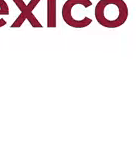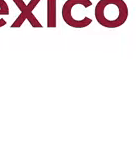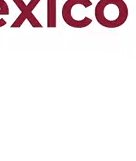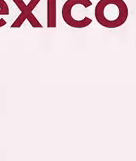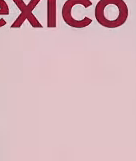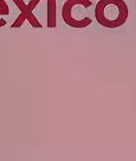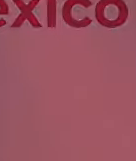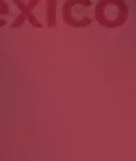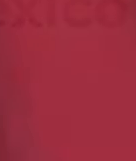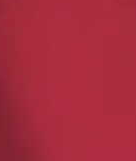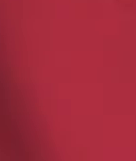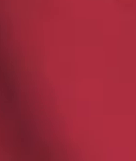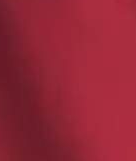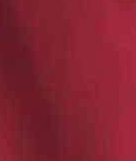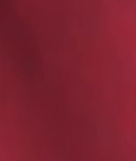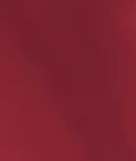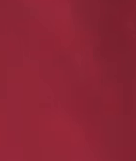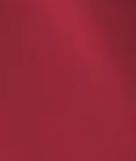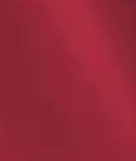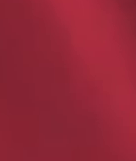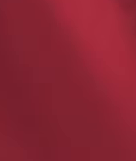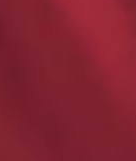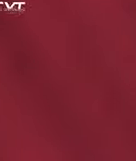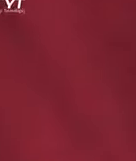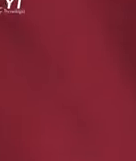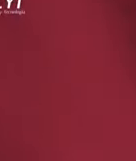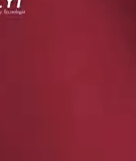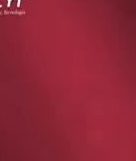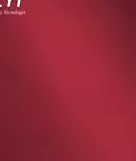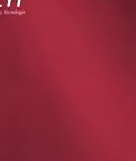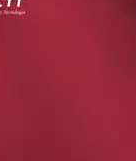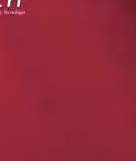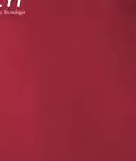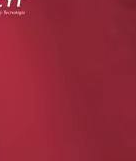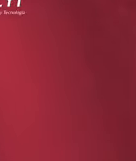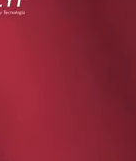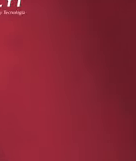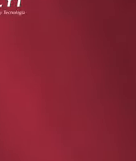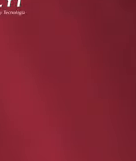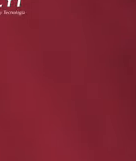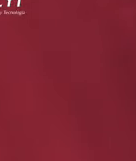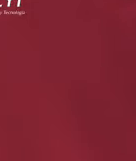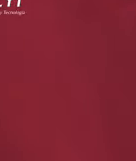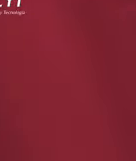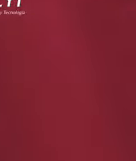Gobierno de México.